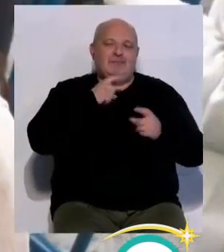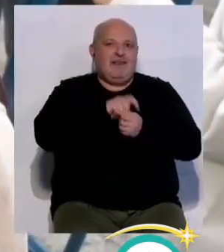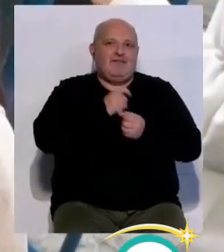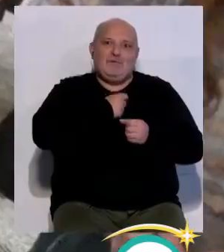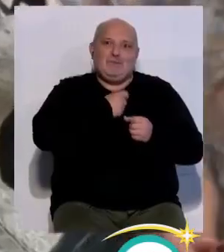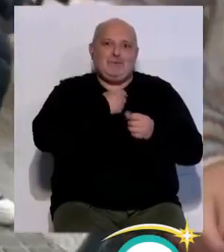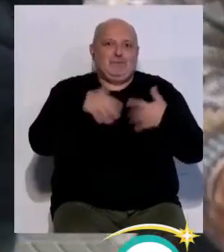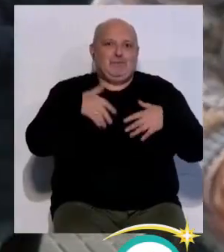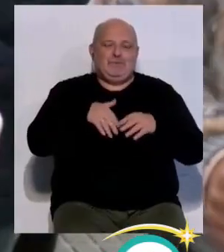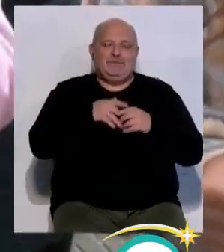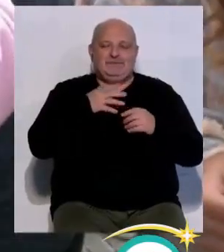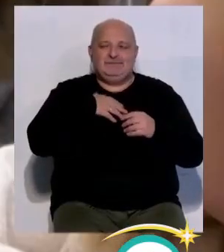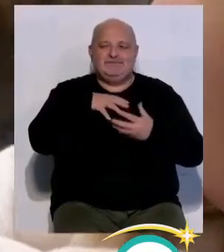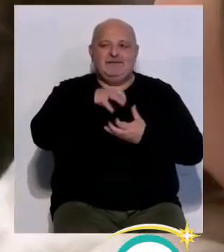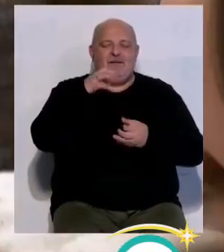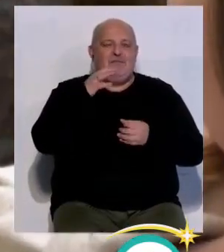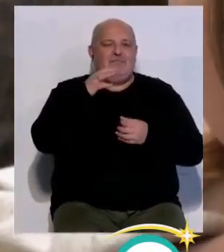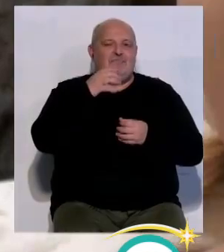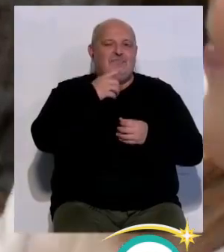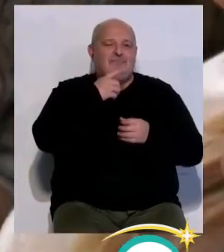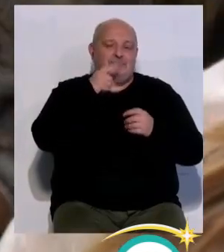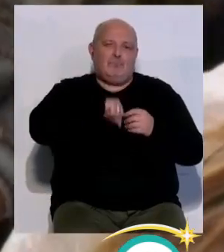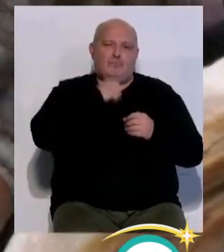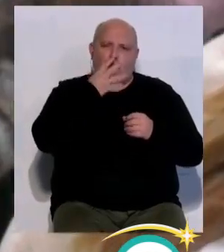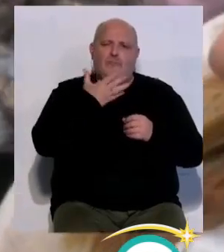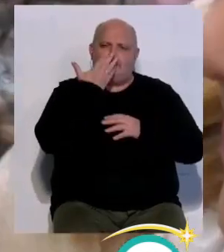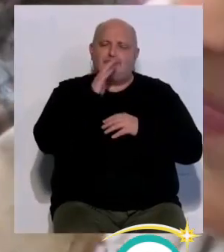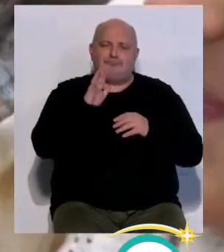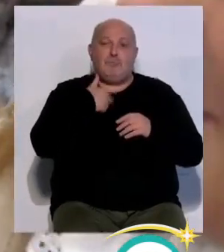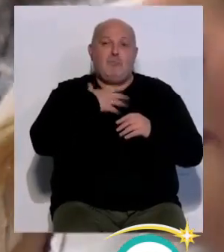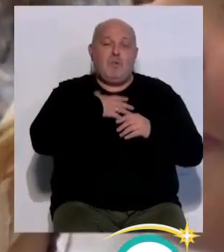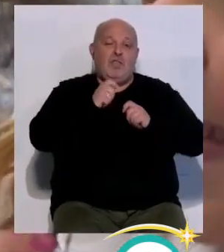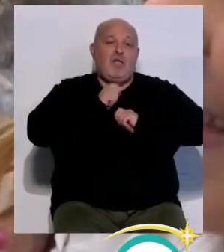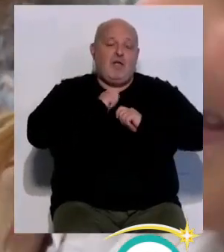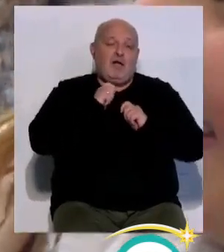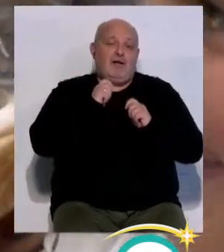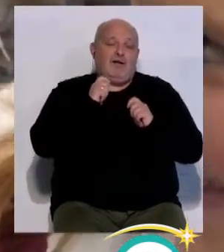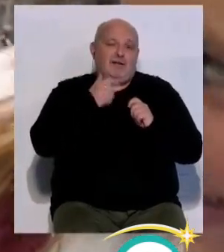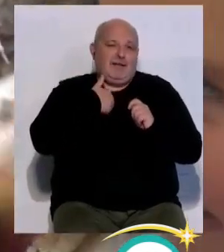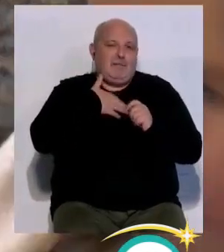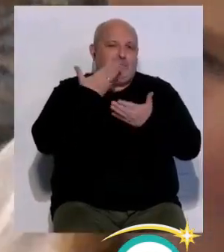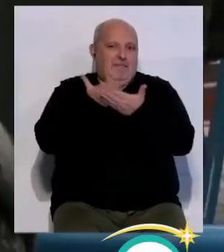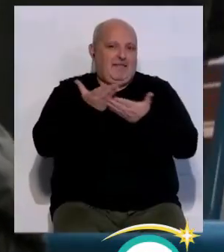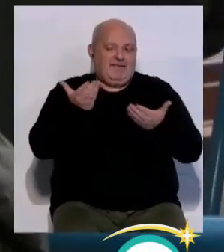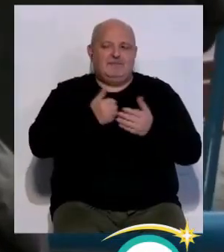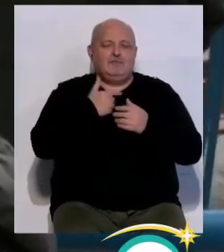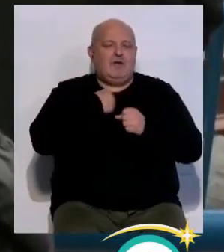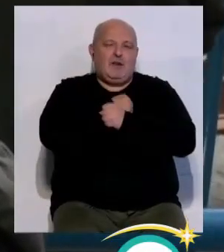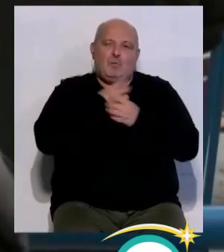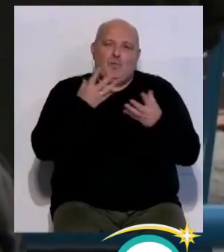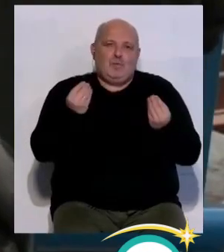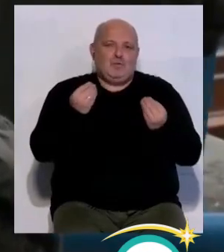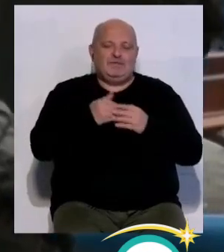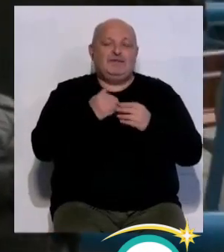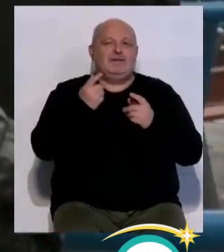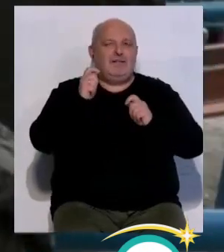nerviosa. Funko Pop, pues que me porta muy bien y que si puede ser me puede traer lo que yo le pida. Que los quiero mucho